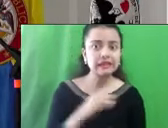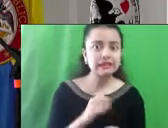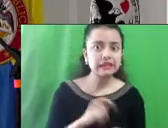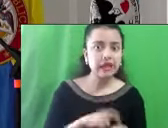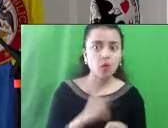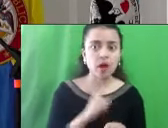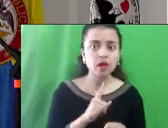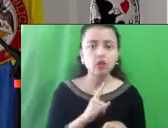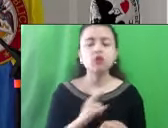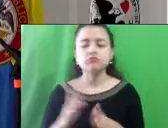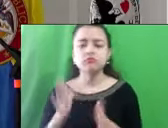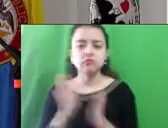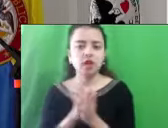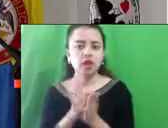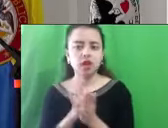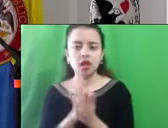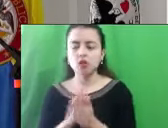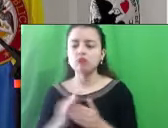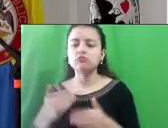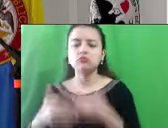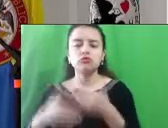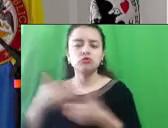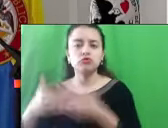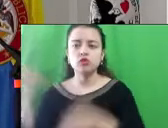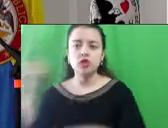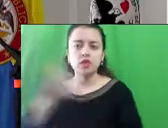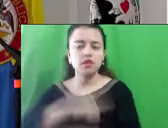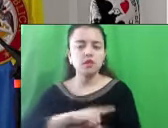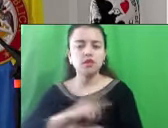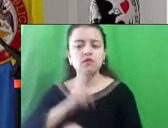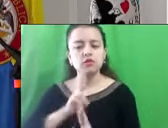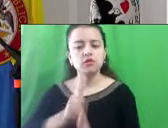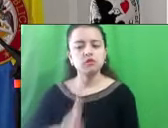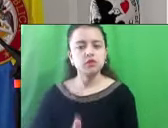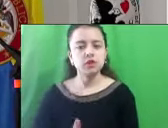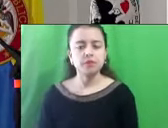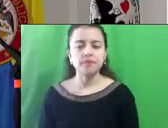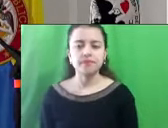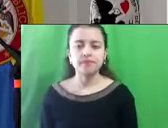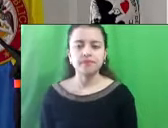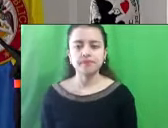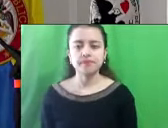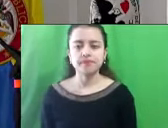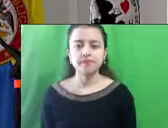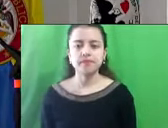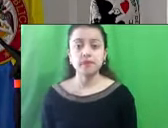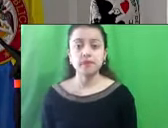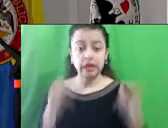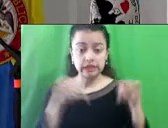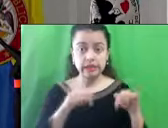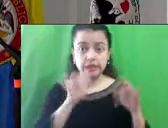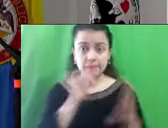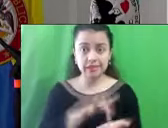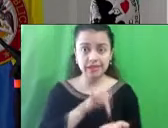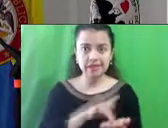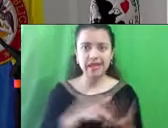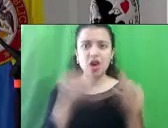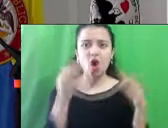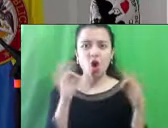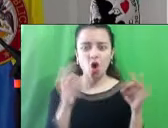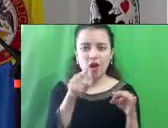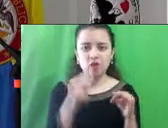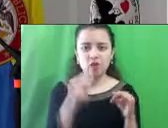el formulario y en la hojita que les vamos a dejar acá de manera presencial están sus datos. Nos dejan el teléfono,